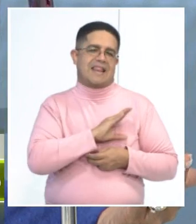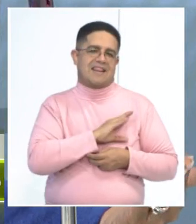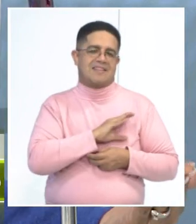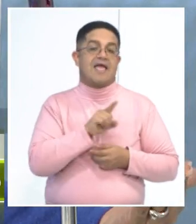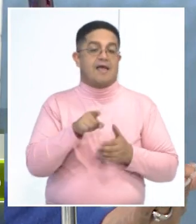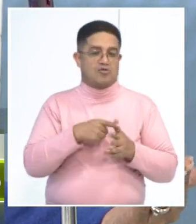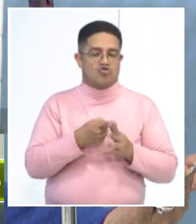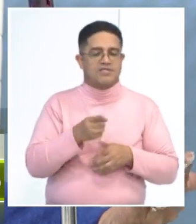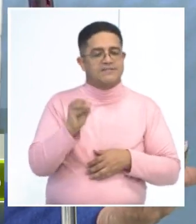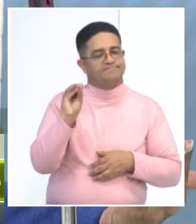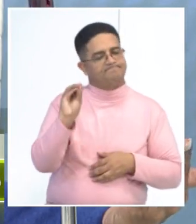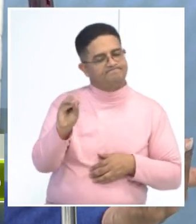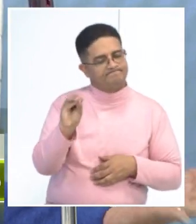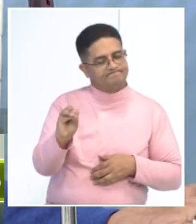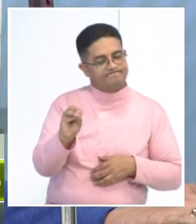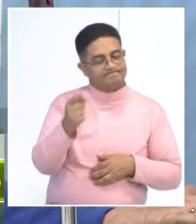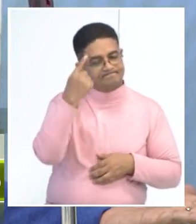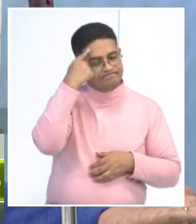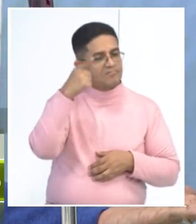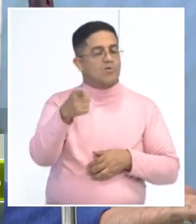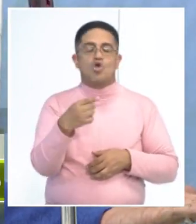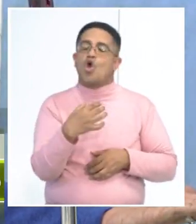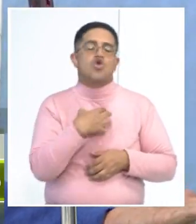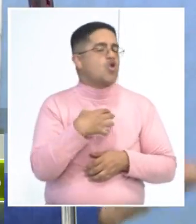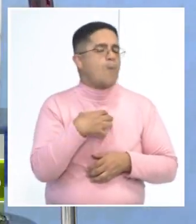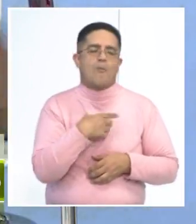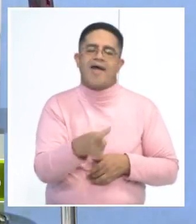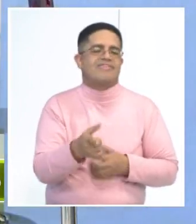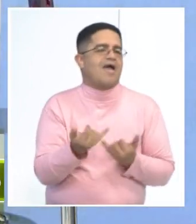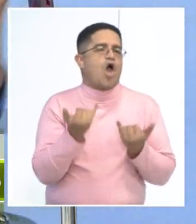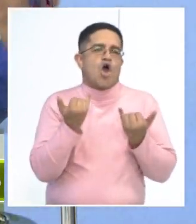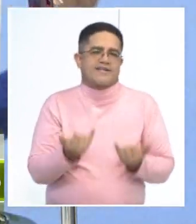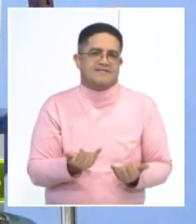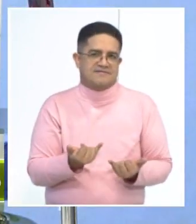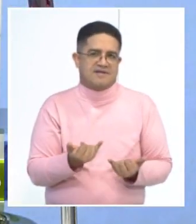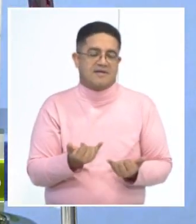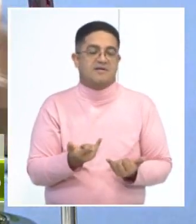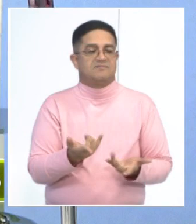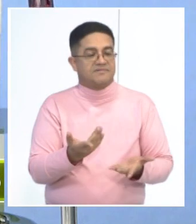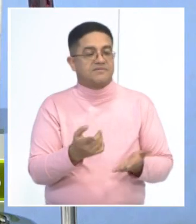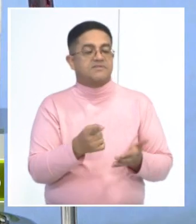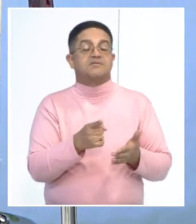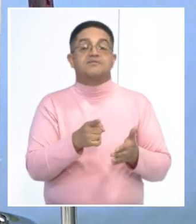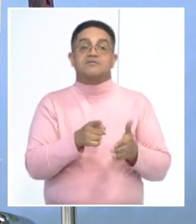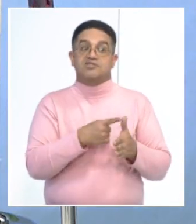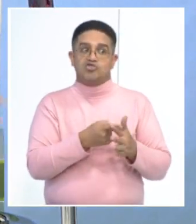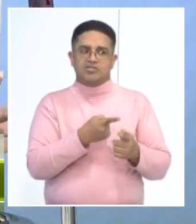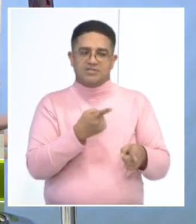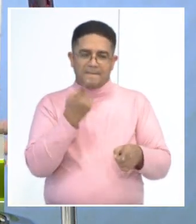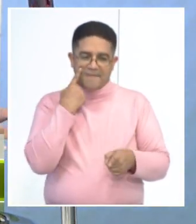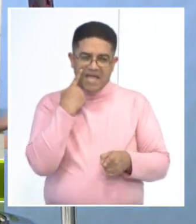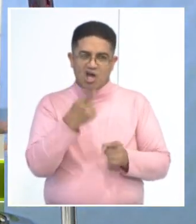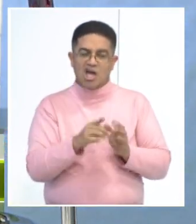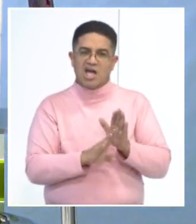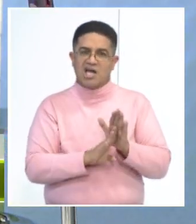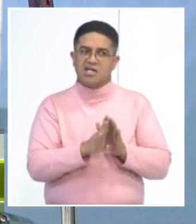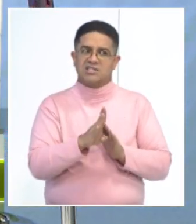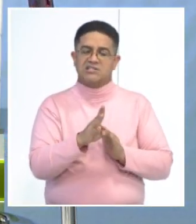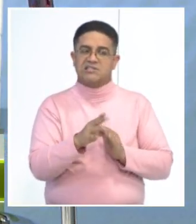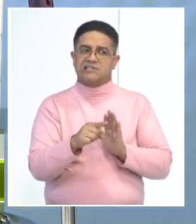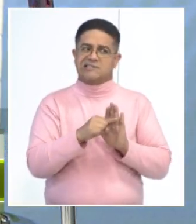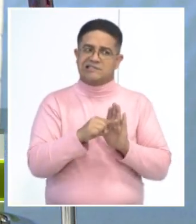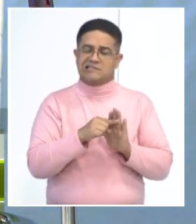se le puede decir a esa mente, no puedes ahorita. ¿Y qué hacer con los que están sintiendo que ya no rinden como deben rendir